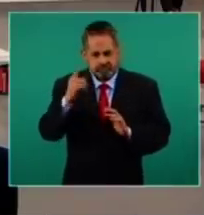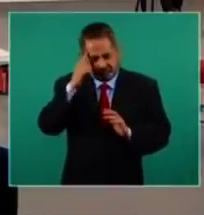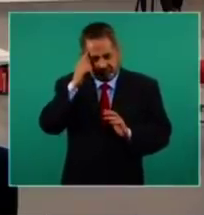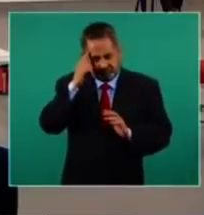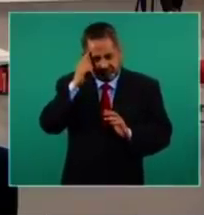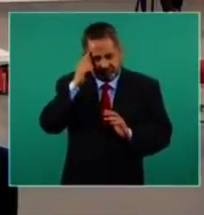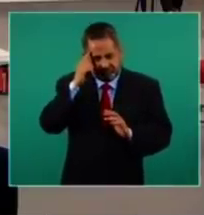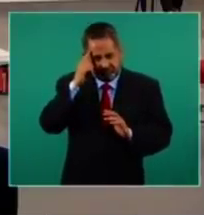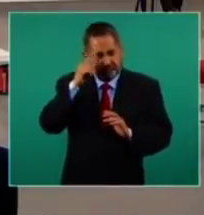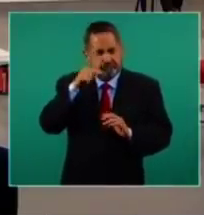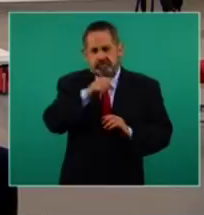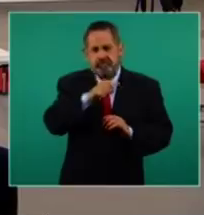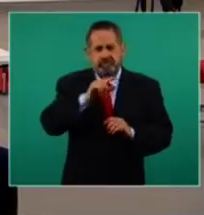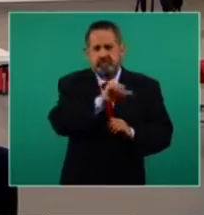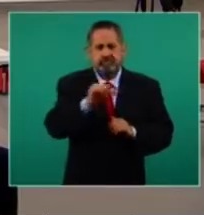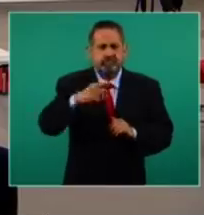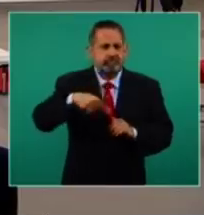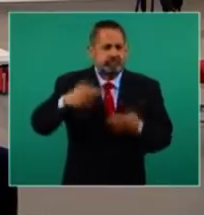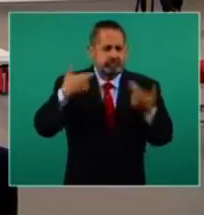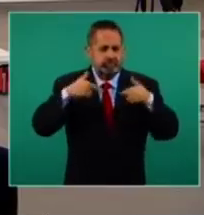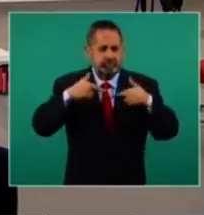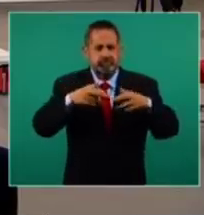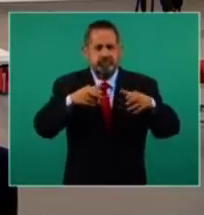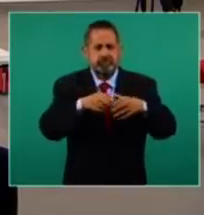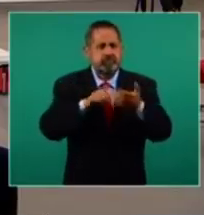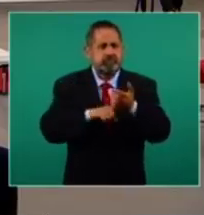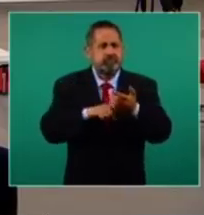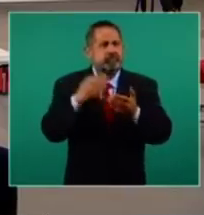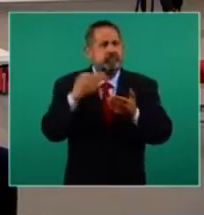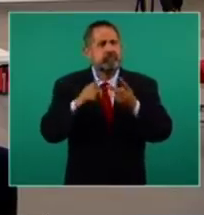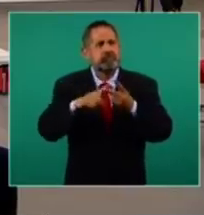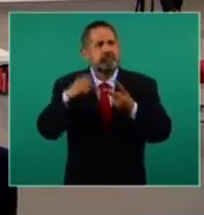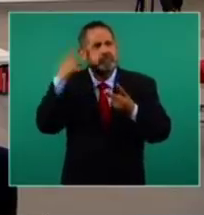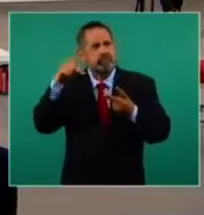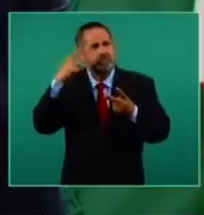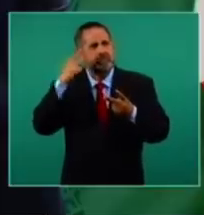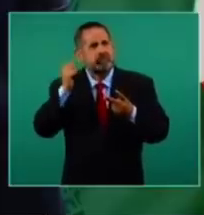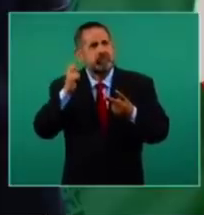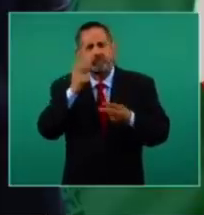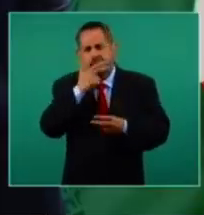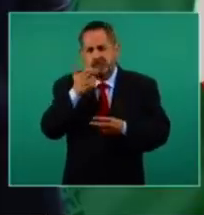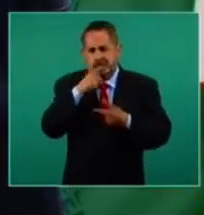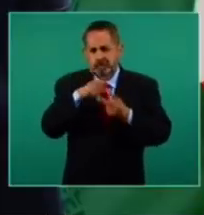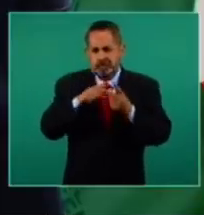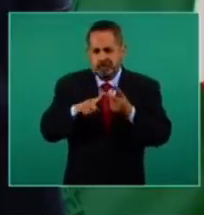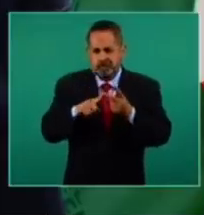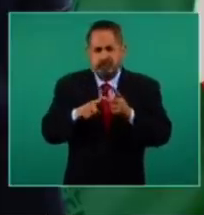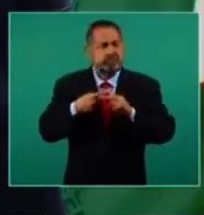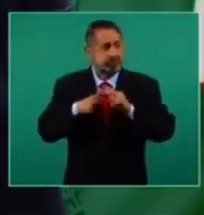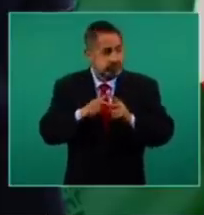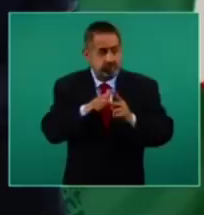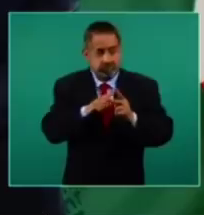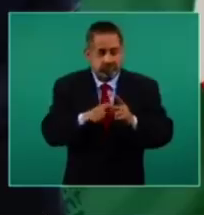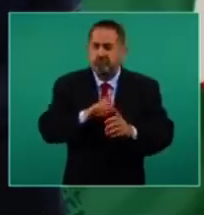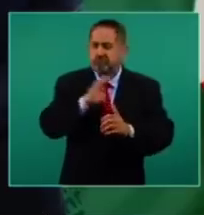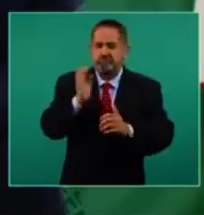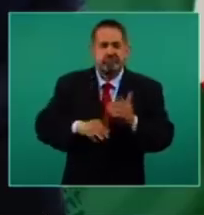Magisterio, al Estado de Puebla y de Chihuahua. Y ya terminamos.